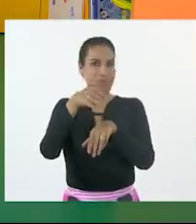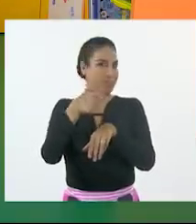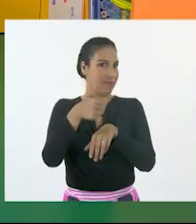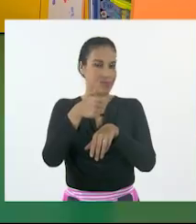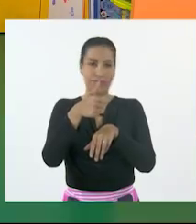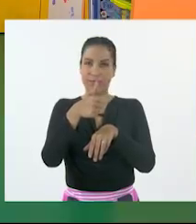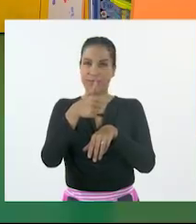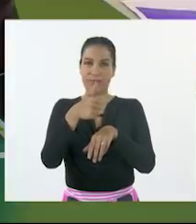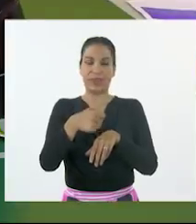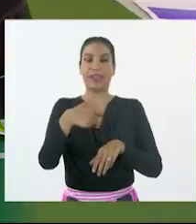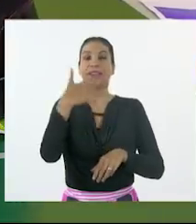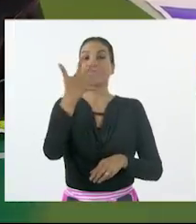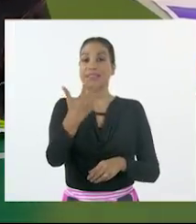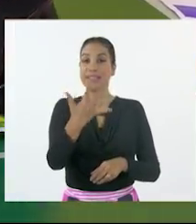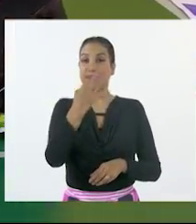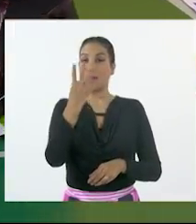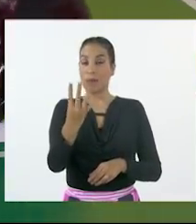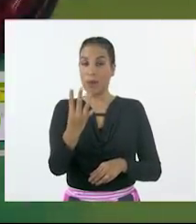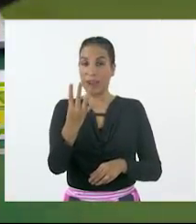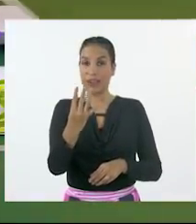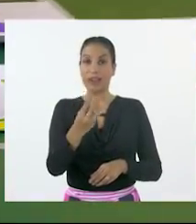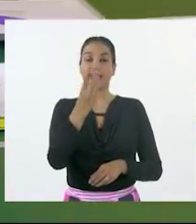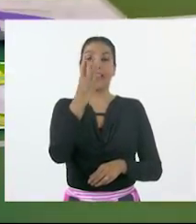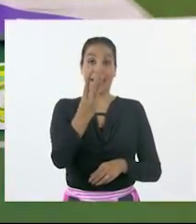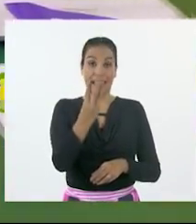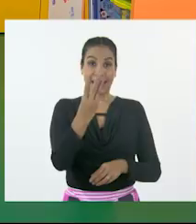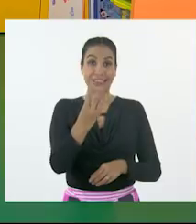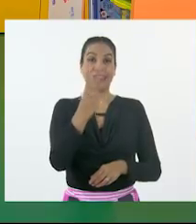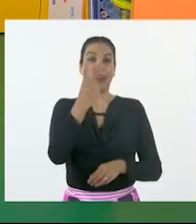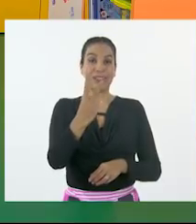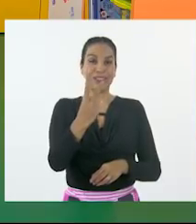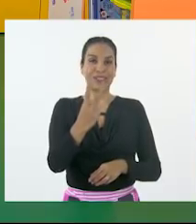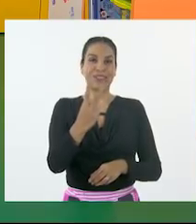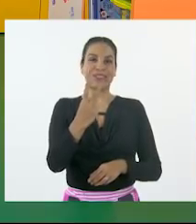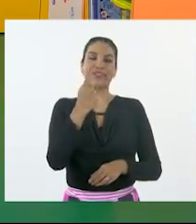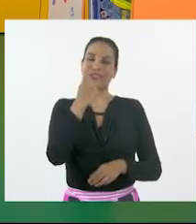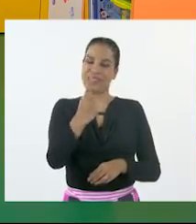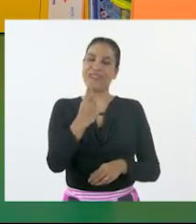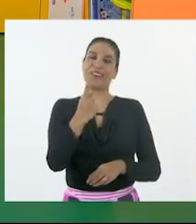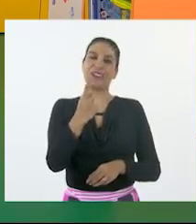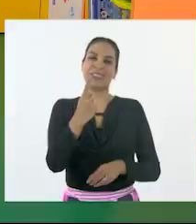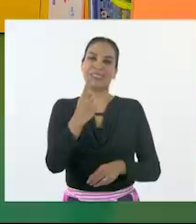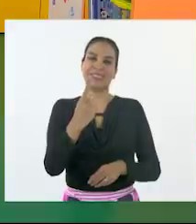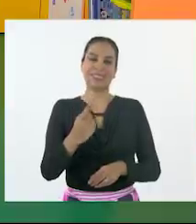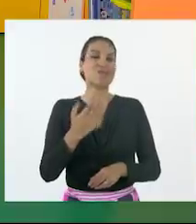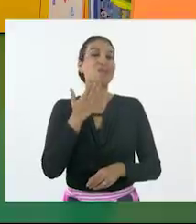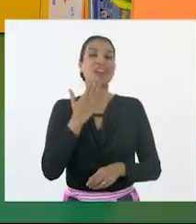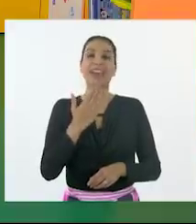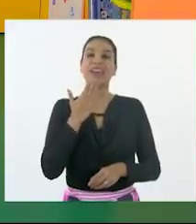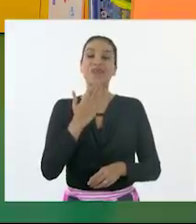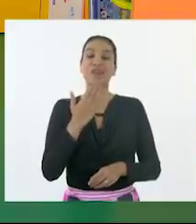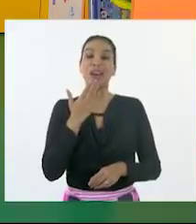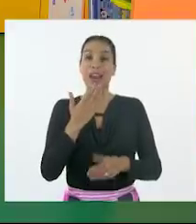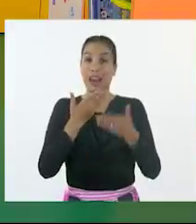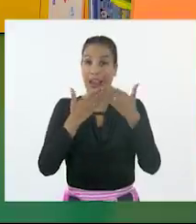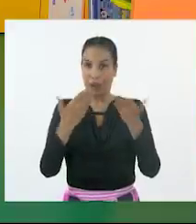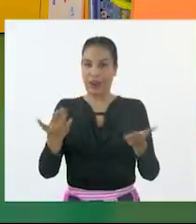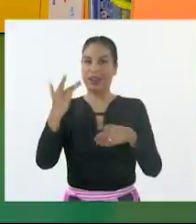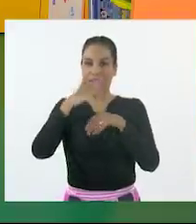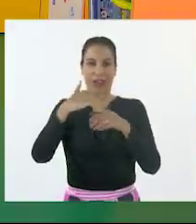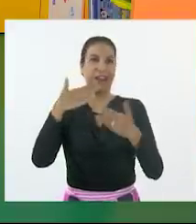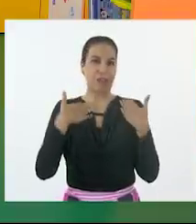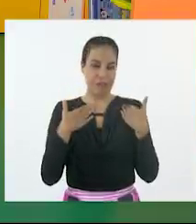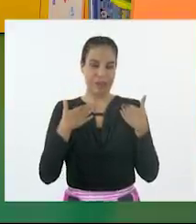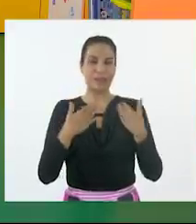No. 5, 4, 3, 2, 1. Muy bien. Ahora es mi turno.